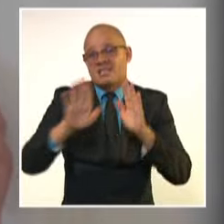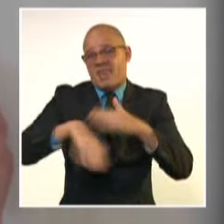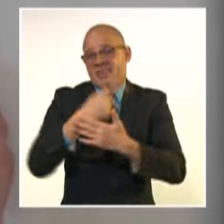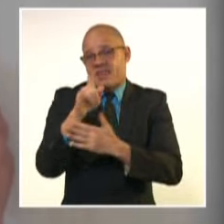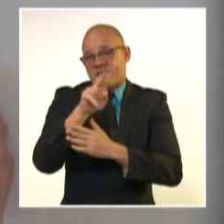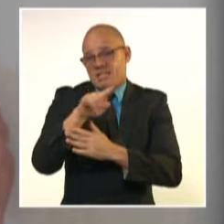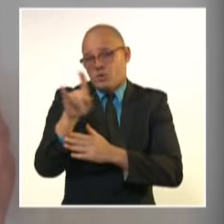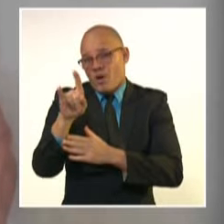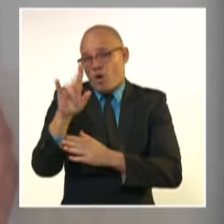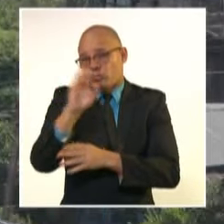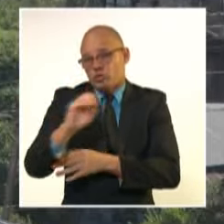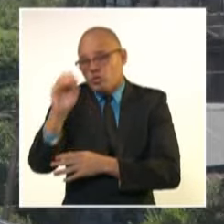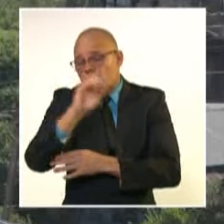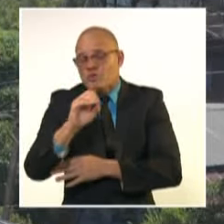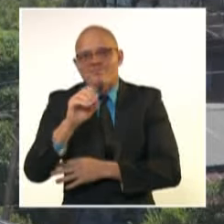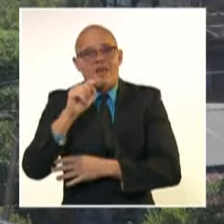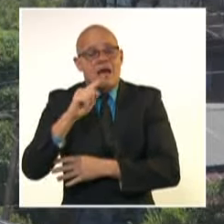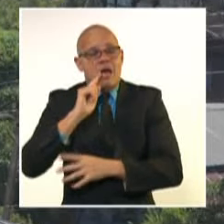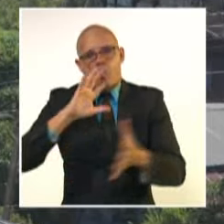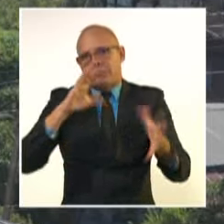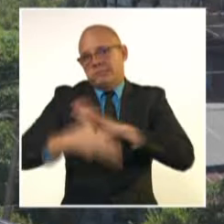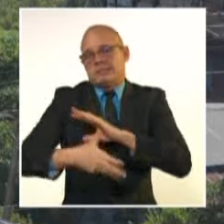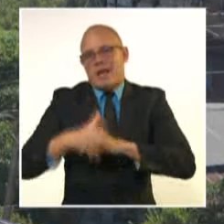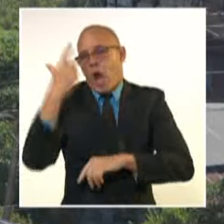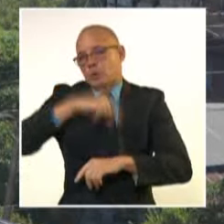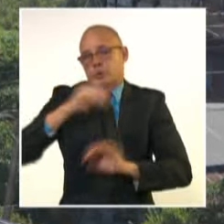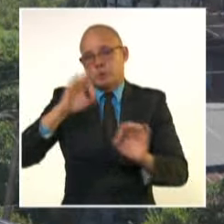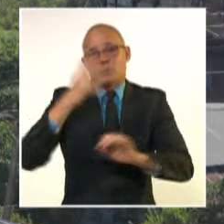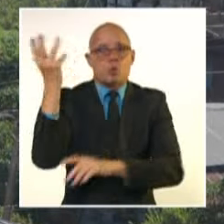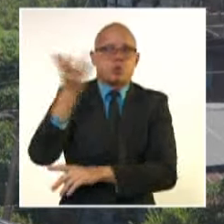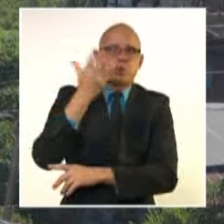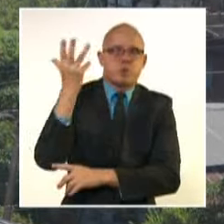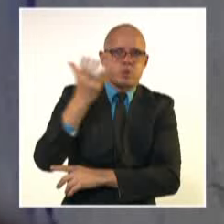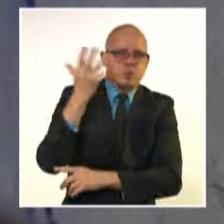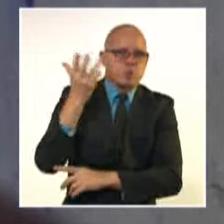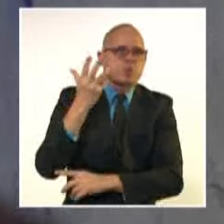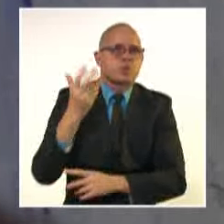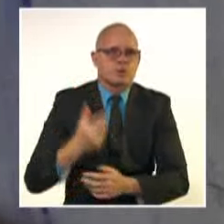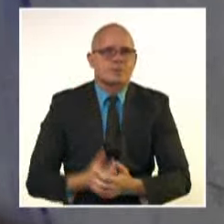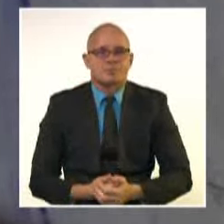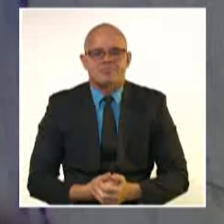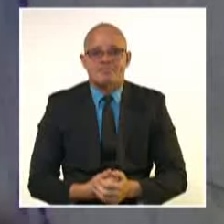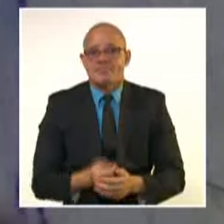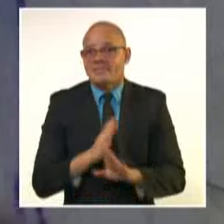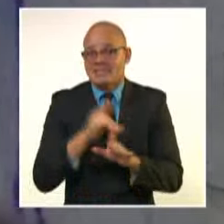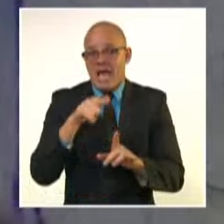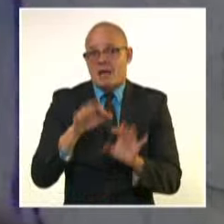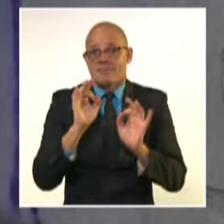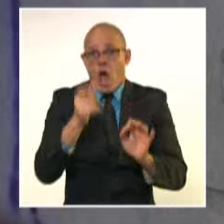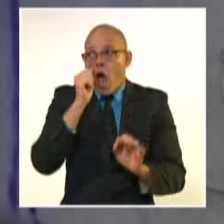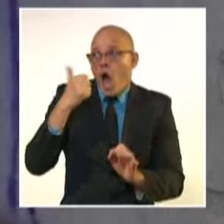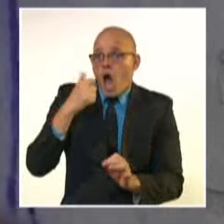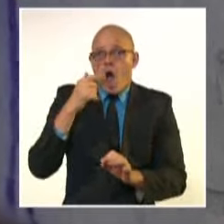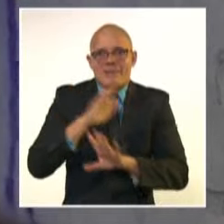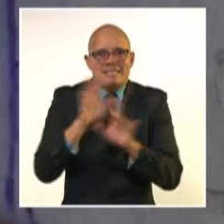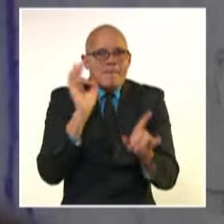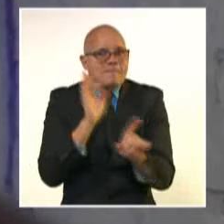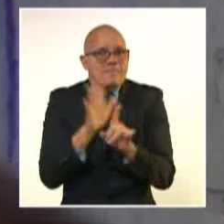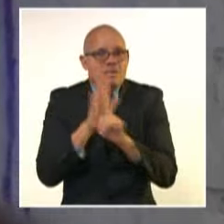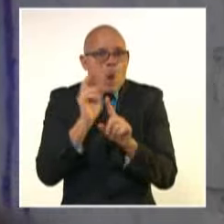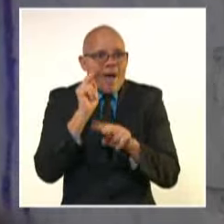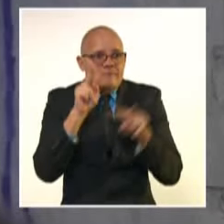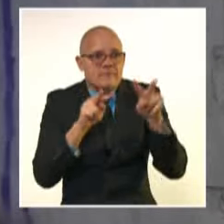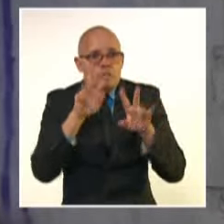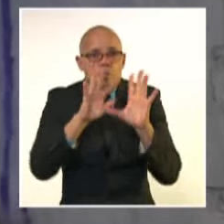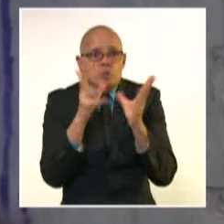octubre, cuando la llegada del huracán Melissa transformó su rutina como observador en una operación clave para evaluar el comportamiento de